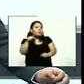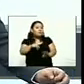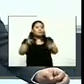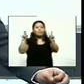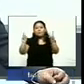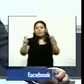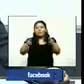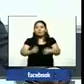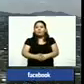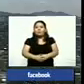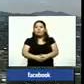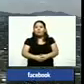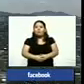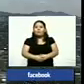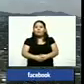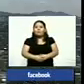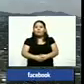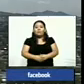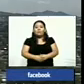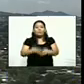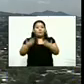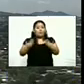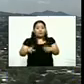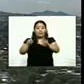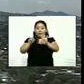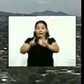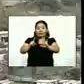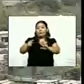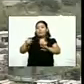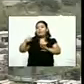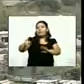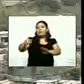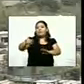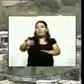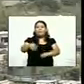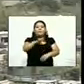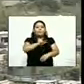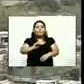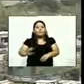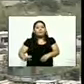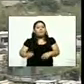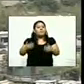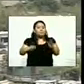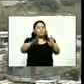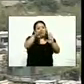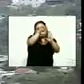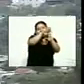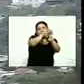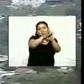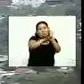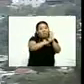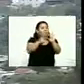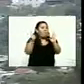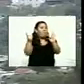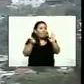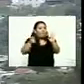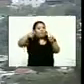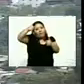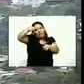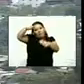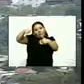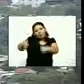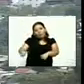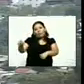este tema. Por seis años consecutivos, El Salvador ha estado en una lista que incumple los convenios de la Organización